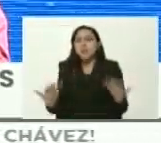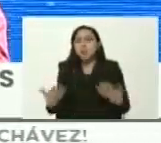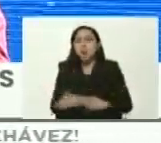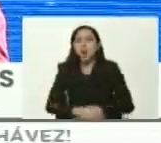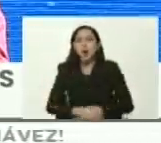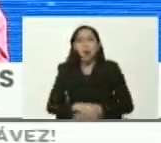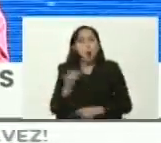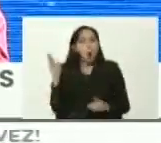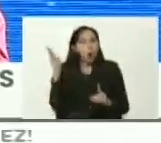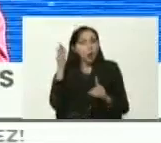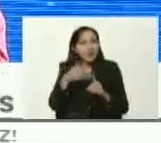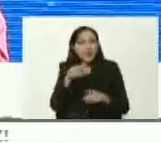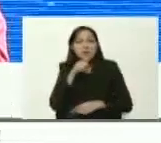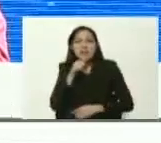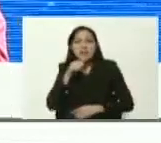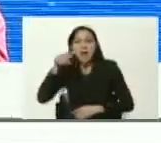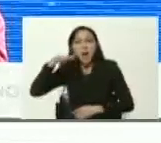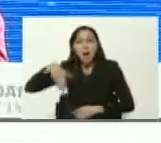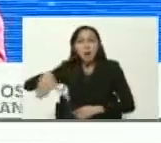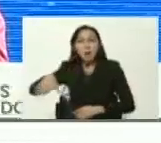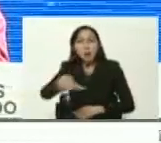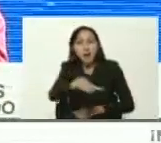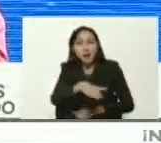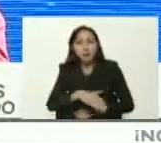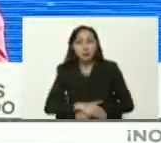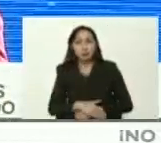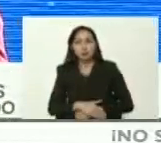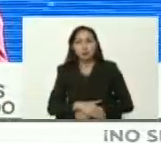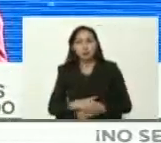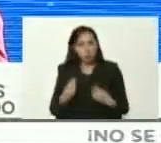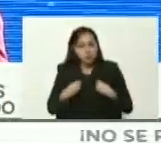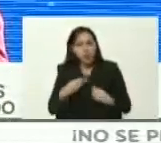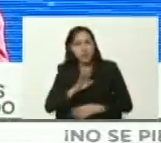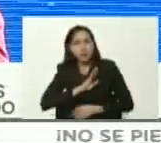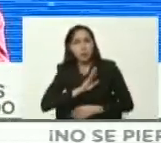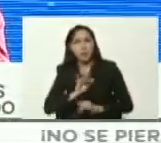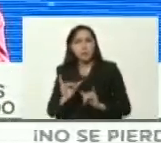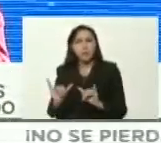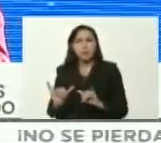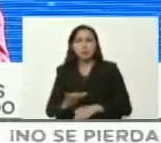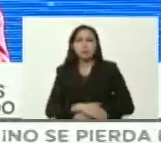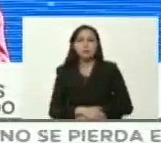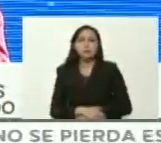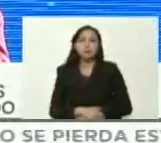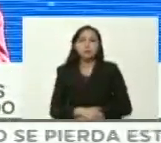un objetivo: el pueblo, la mente del pueblo, la vida del pueblo.